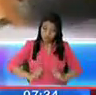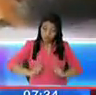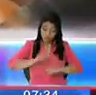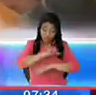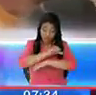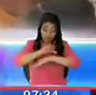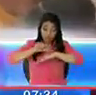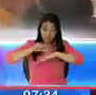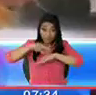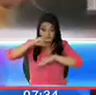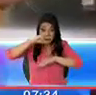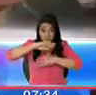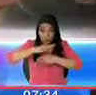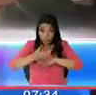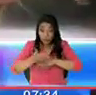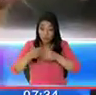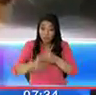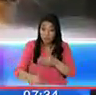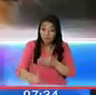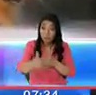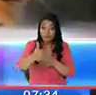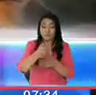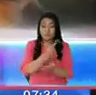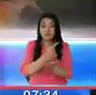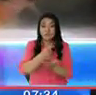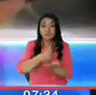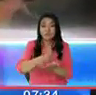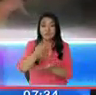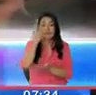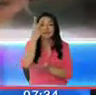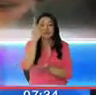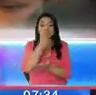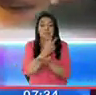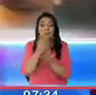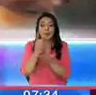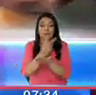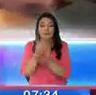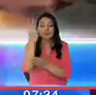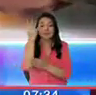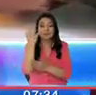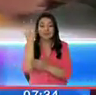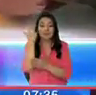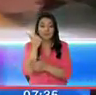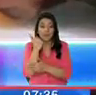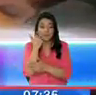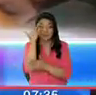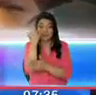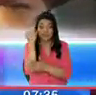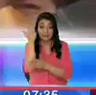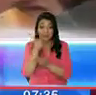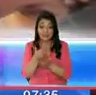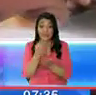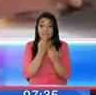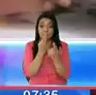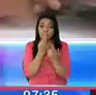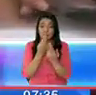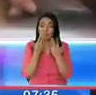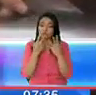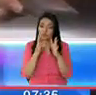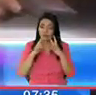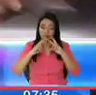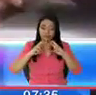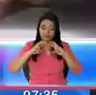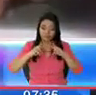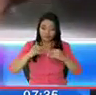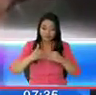necropsia, eso se realizan durante los siguientes 15 días. Es decir, podemos tener resultados dentro de los próximos 15 días, diferentes estudios cuando se